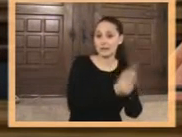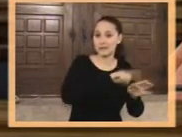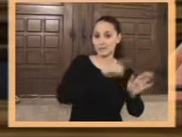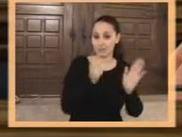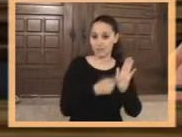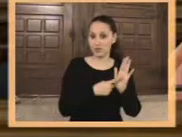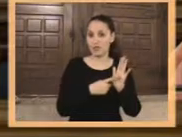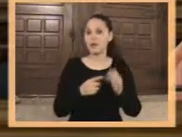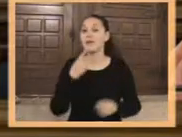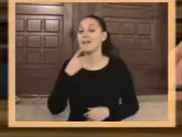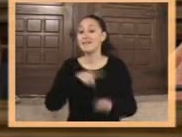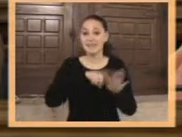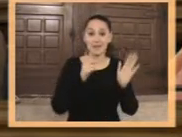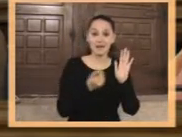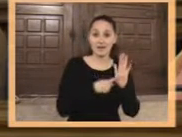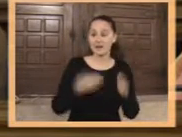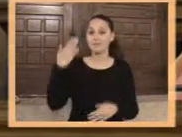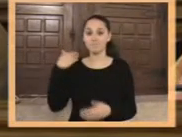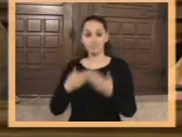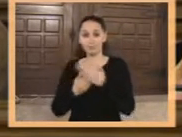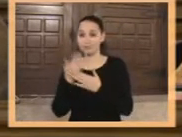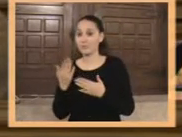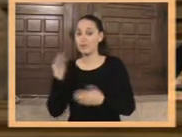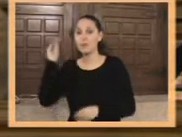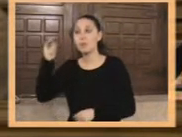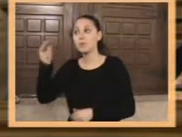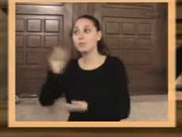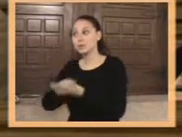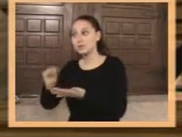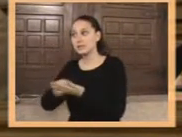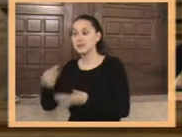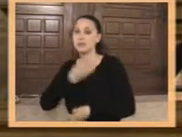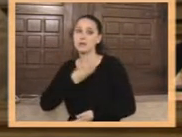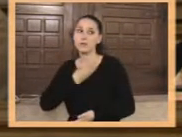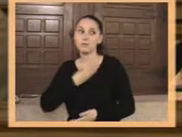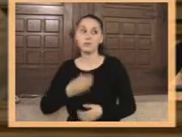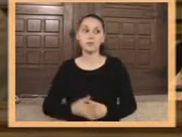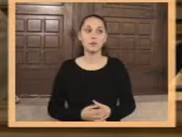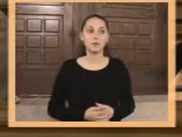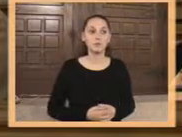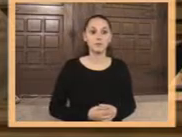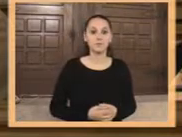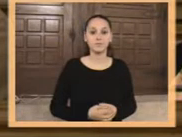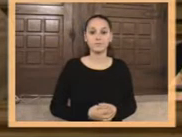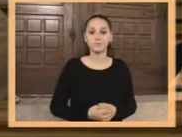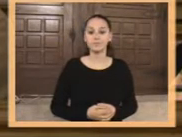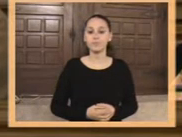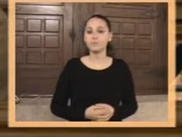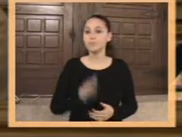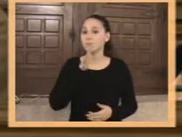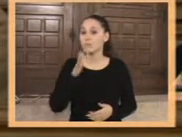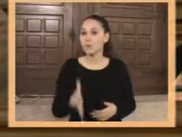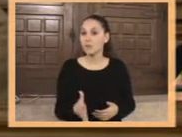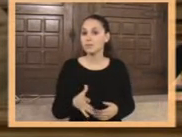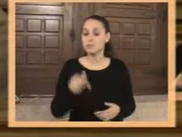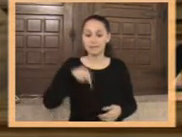la ley, y se lo he preguntado esta mañana al señor secretario de este ayuntamiento, que para eso dignamente nos atiende siempre que vamos a preguntarle alguna cosa. Por lo tanto, lo que